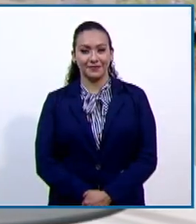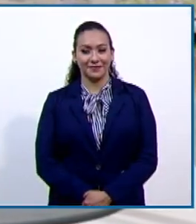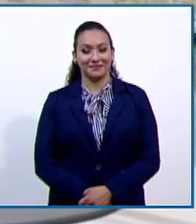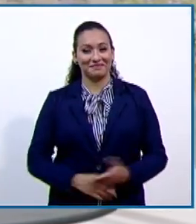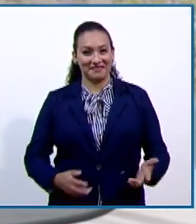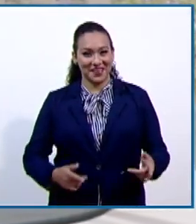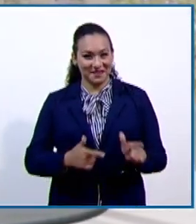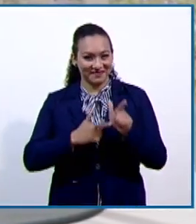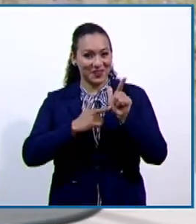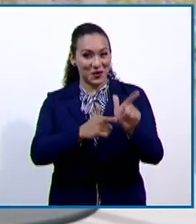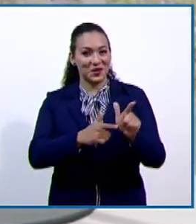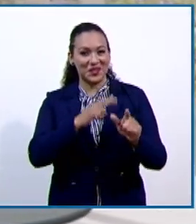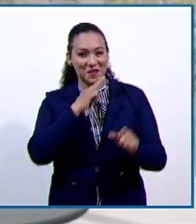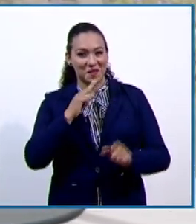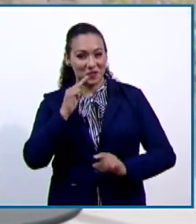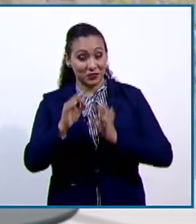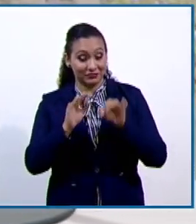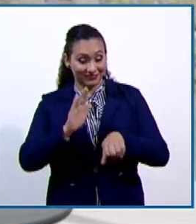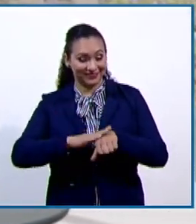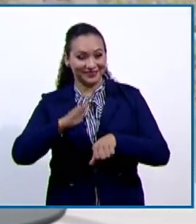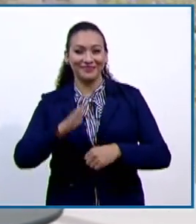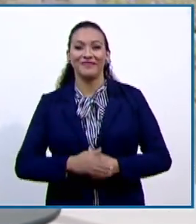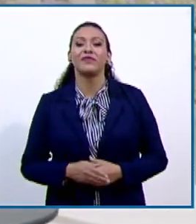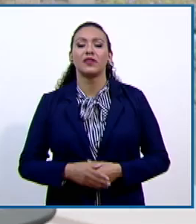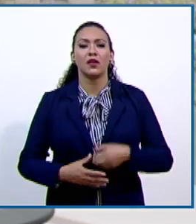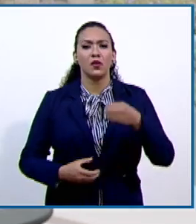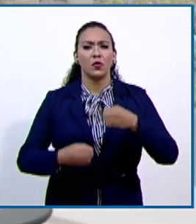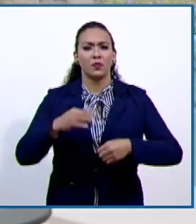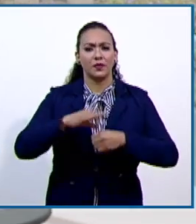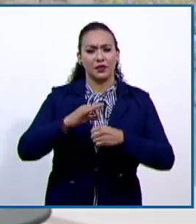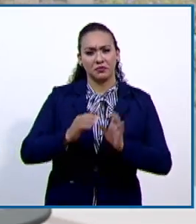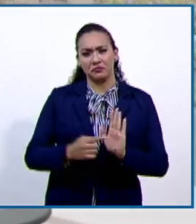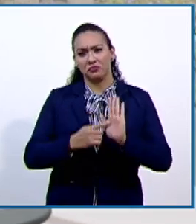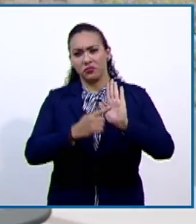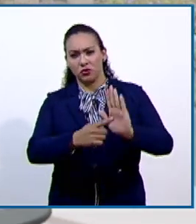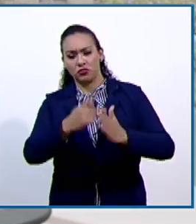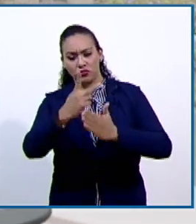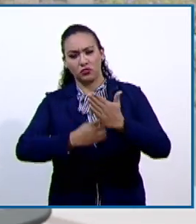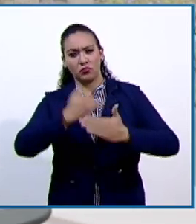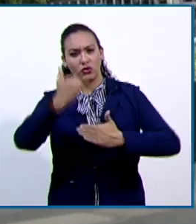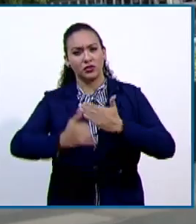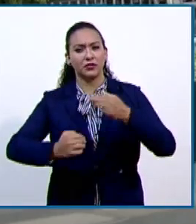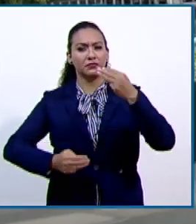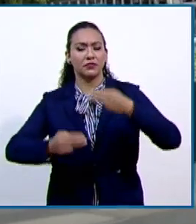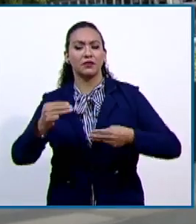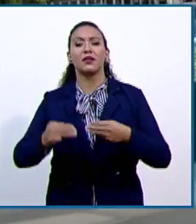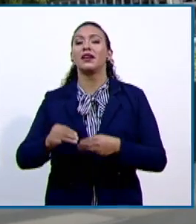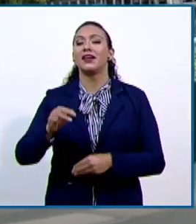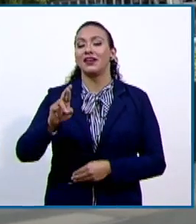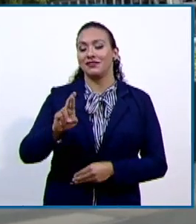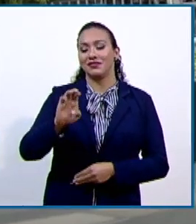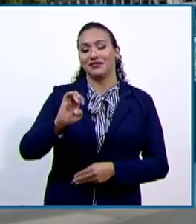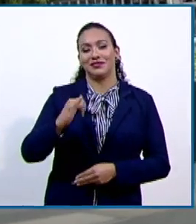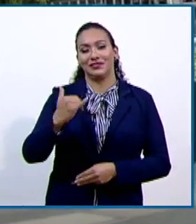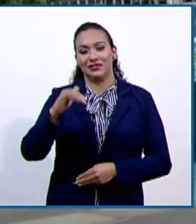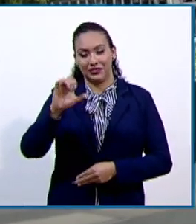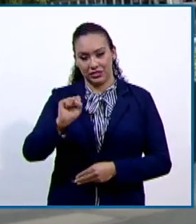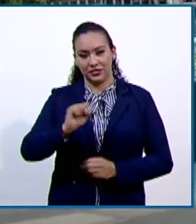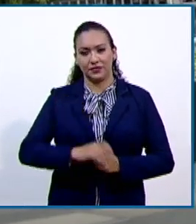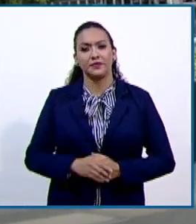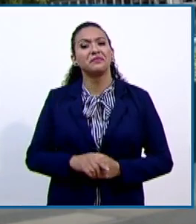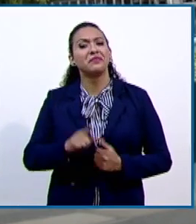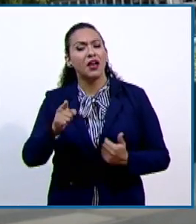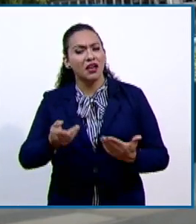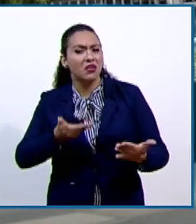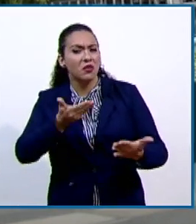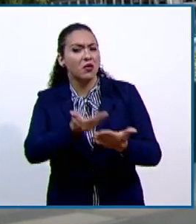Ya estamos de regreso con más noticias. El Tribunal Electoral dio a conocer los proyectos del magistrado Reyes Rodríguez Mondragón, con los